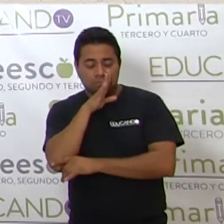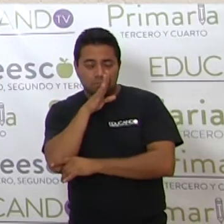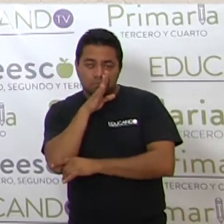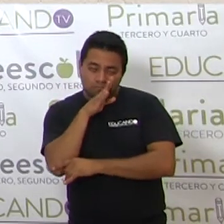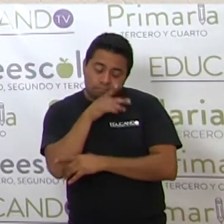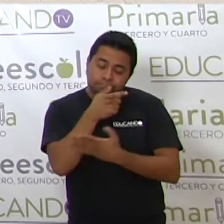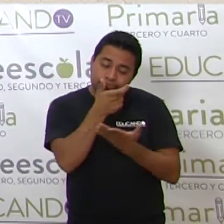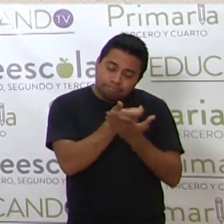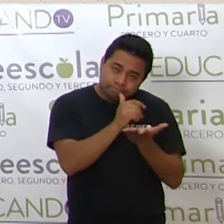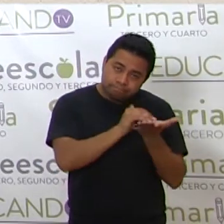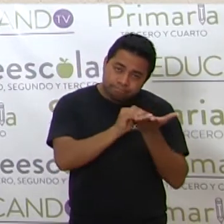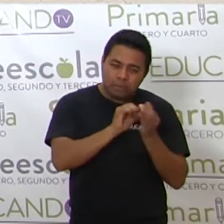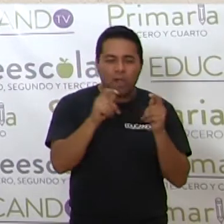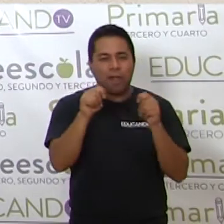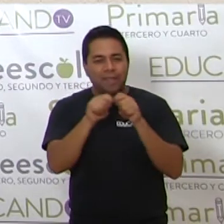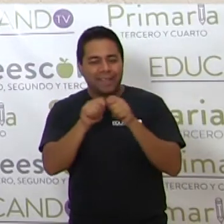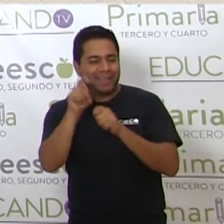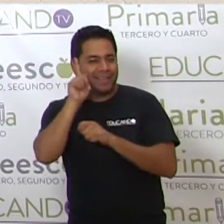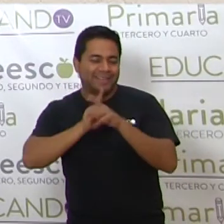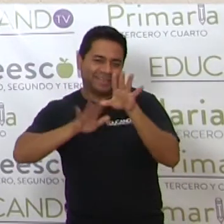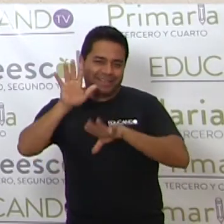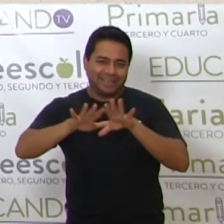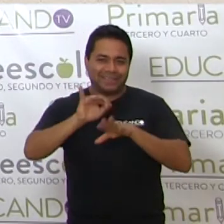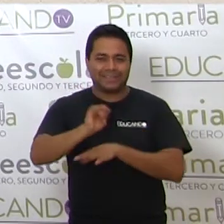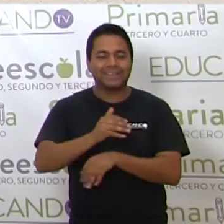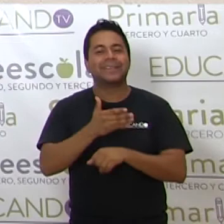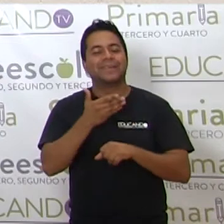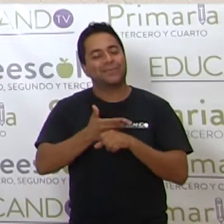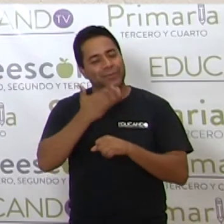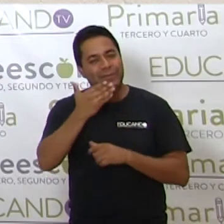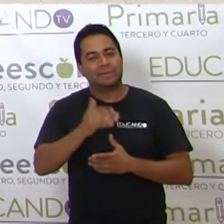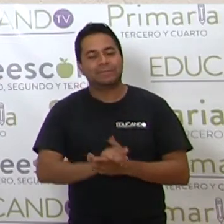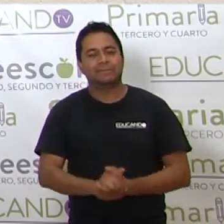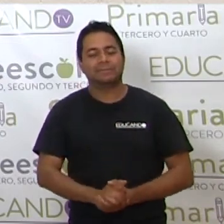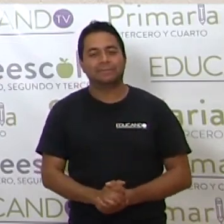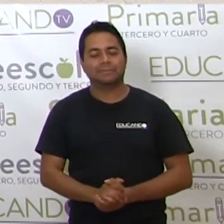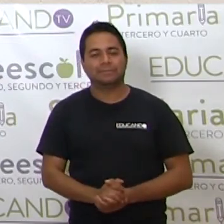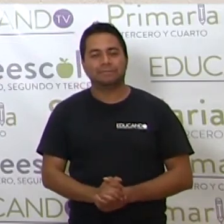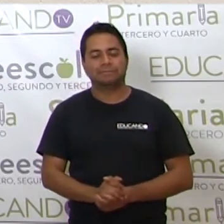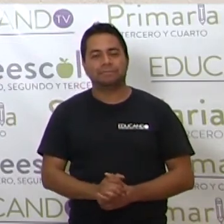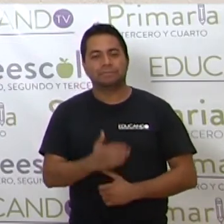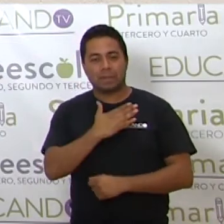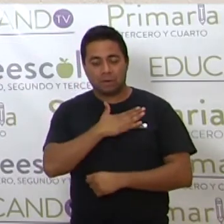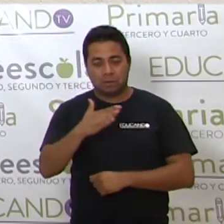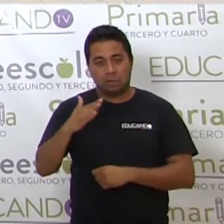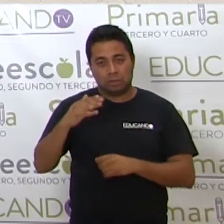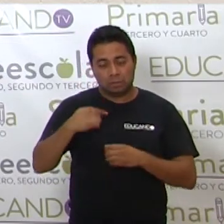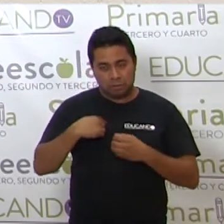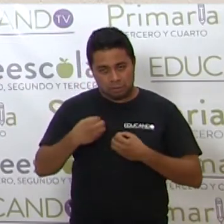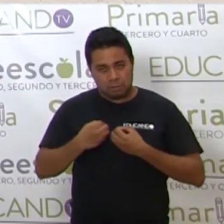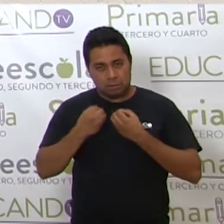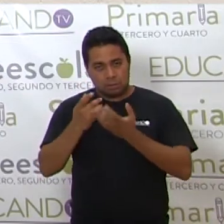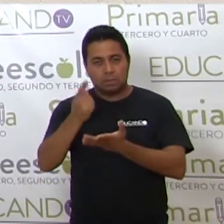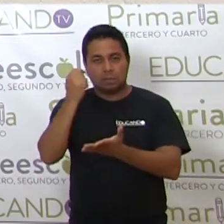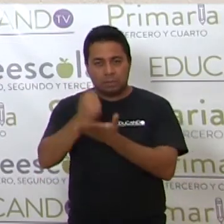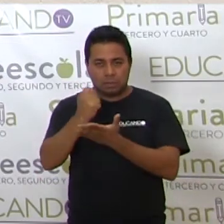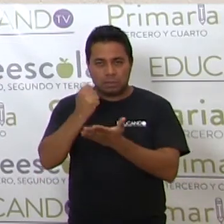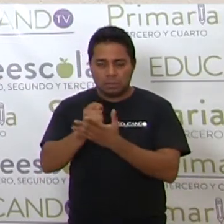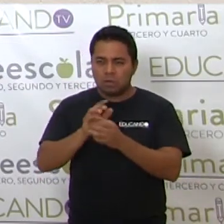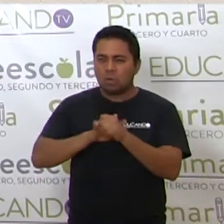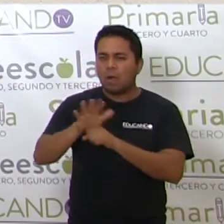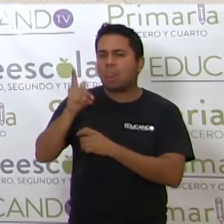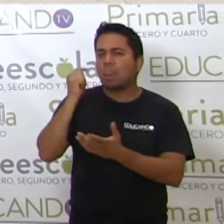darte o las tías si muy bien los abuelos pues yo te dejé de tarea a ver quién se acuerda que deje de